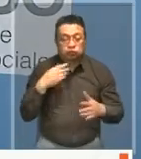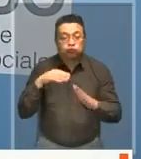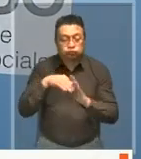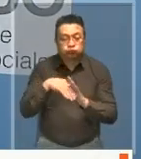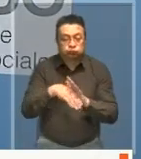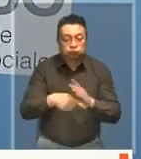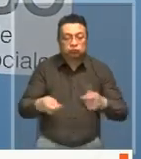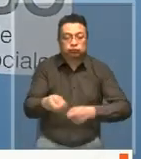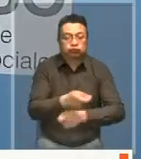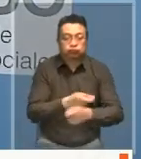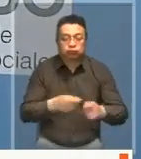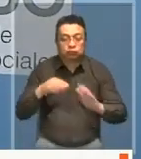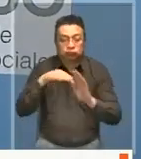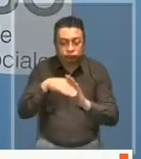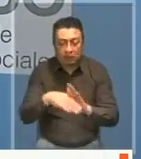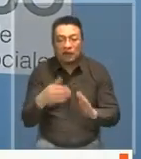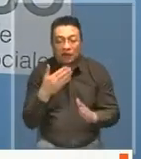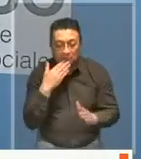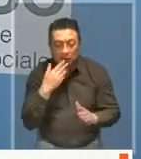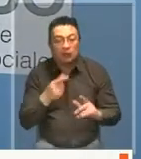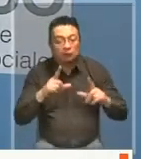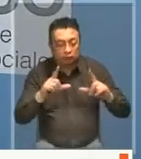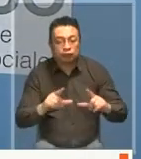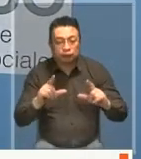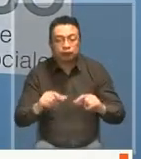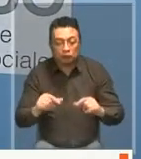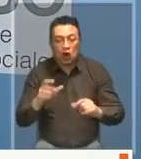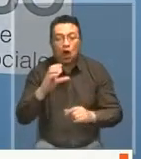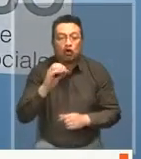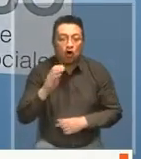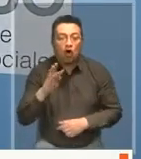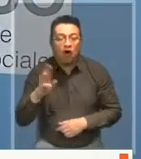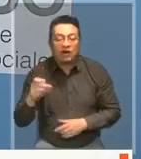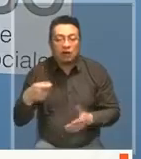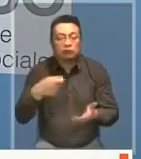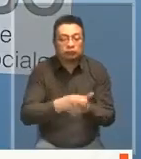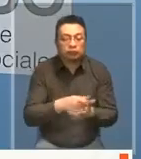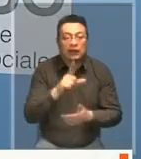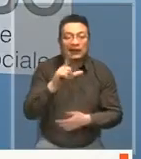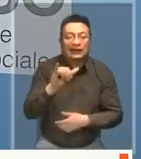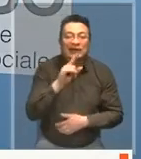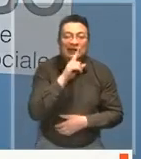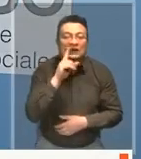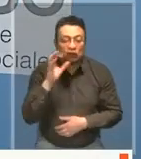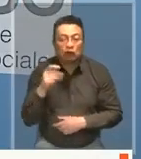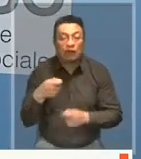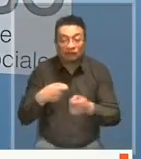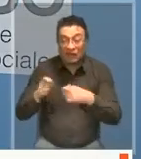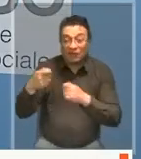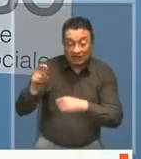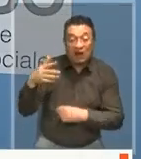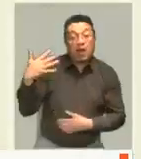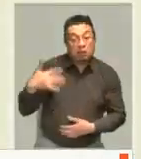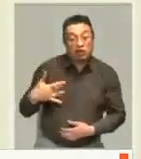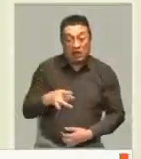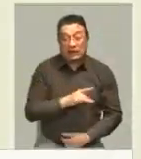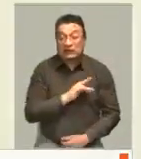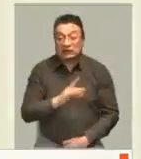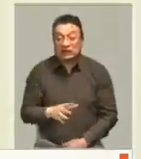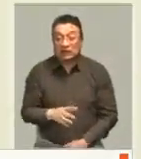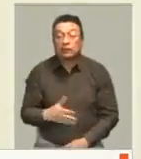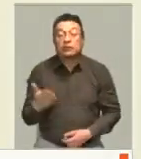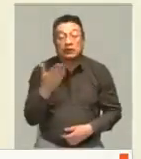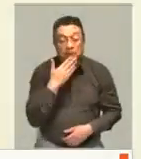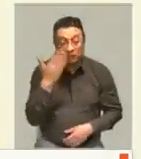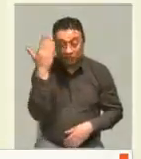de actividad económica está incidiendo a la baja en el precio del Cobre por ejemplo y en el litio que son productos de exportación importantes en nuestro país también el